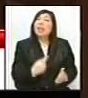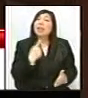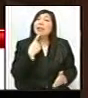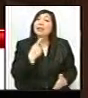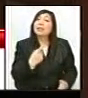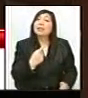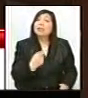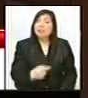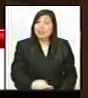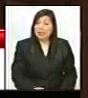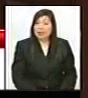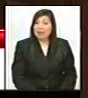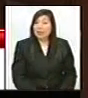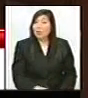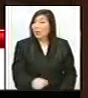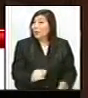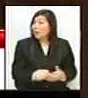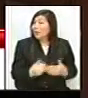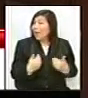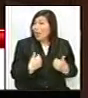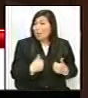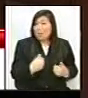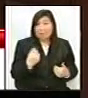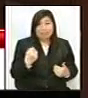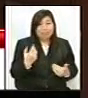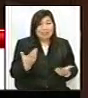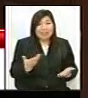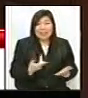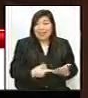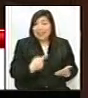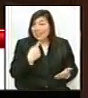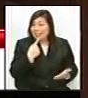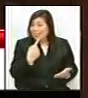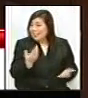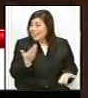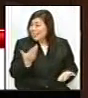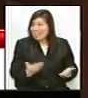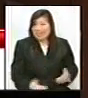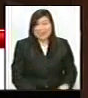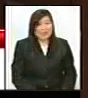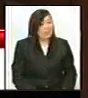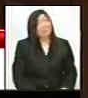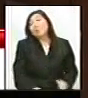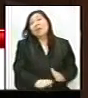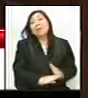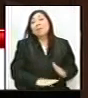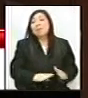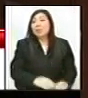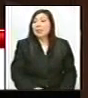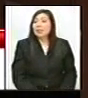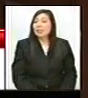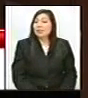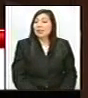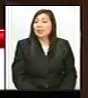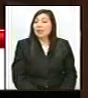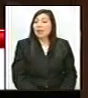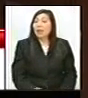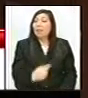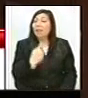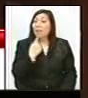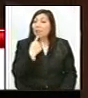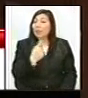tipo penal? Y no hay que ser abogado para entender qué es lo que dice el tipo penal, en sus aspectos básicos, claro. Dice, el que